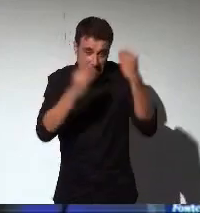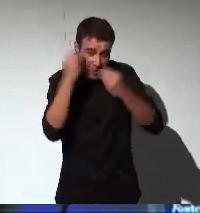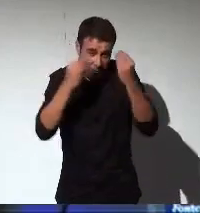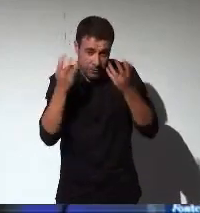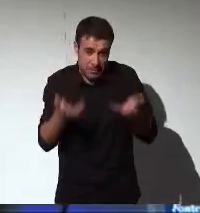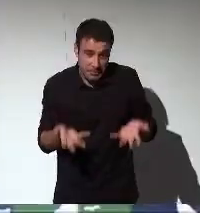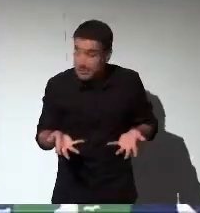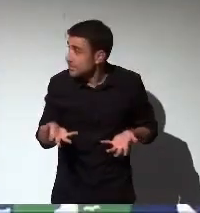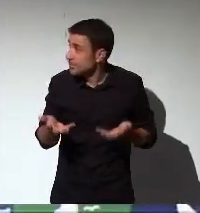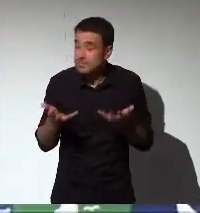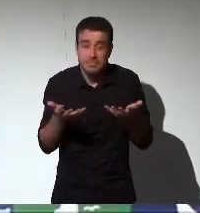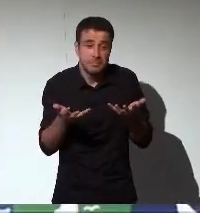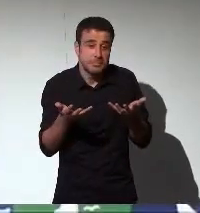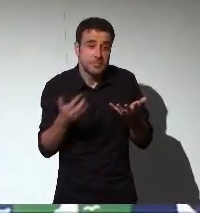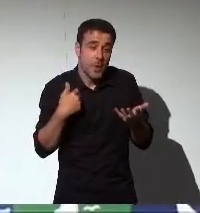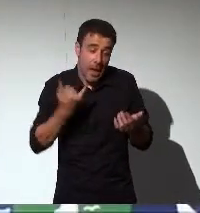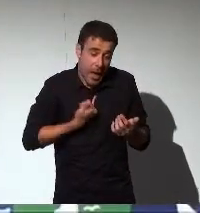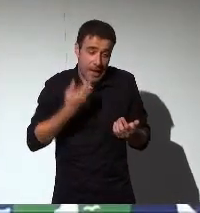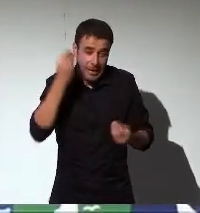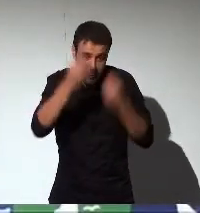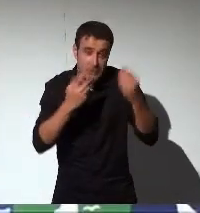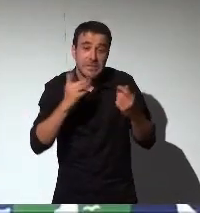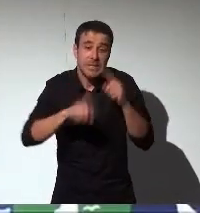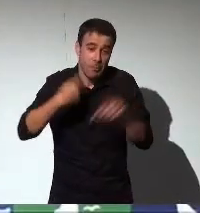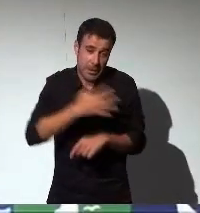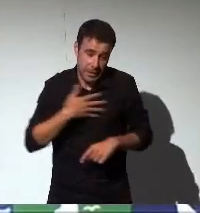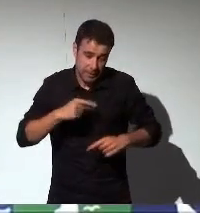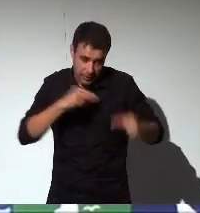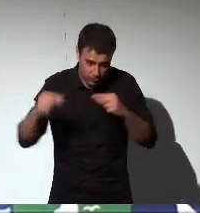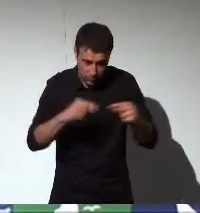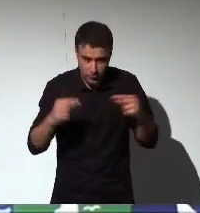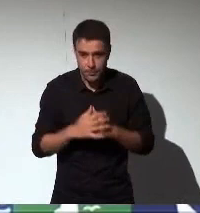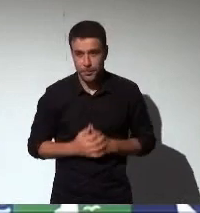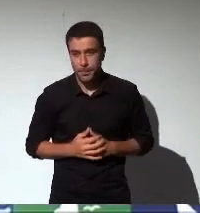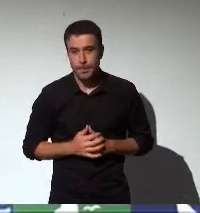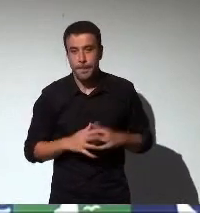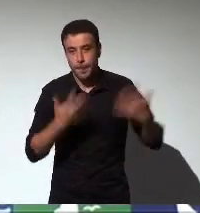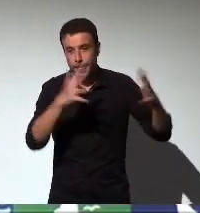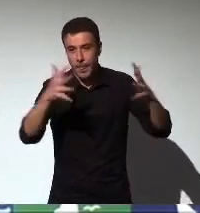quiere luego participar. Gracias.